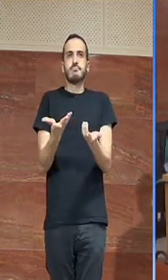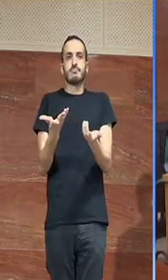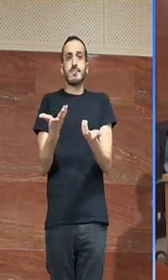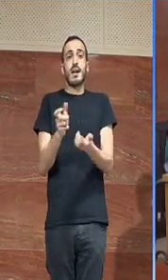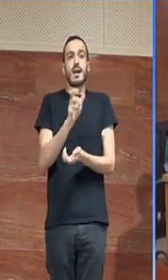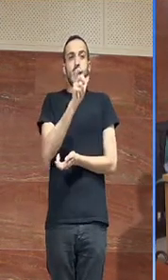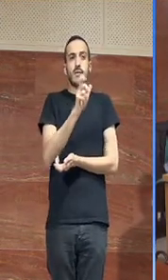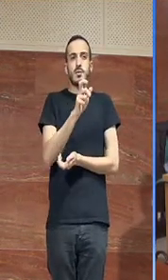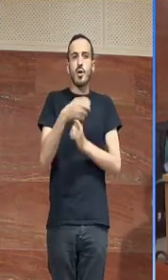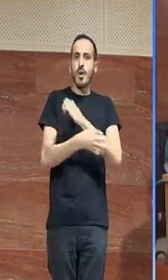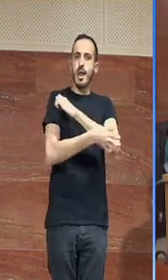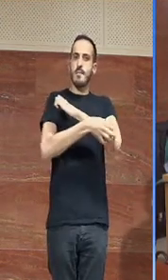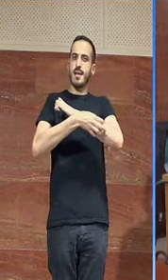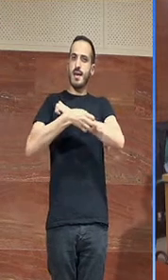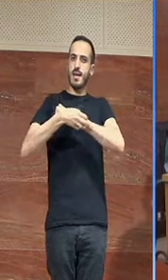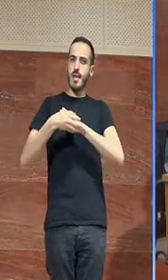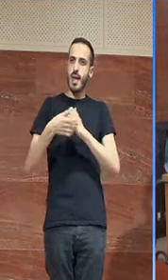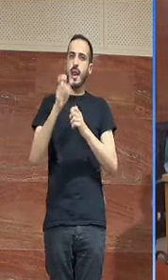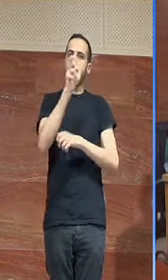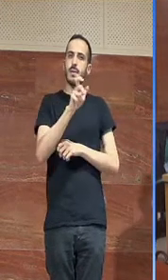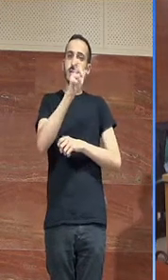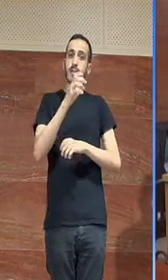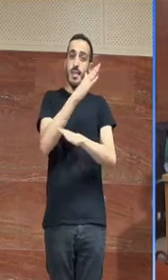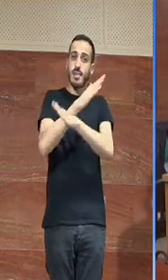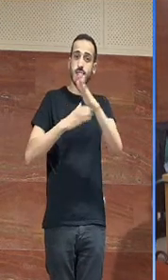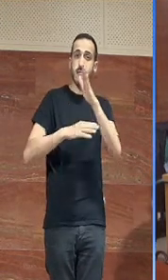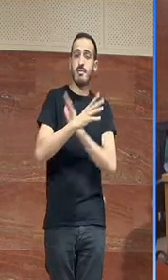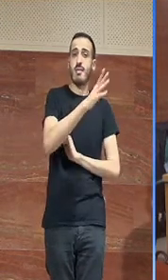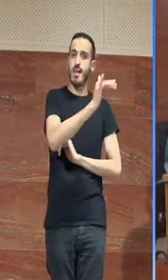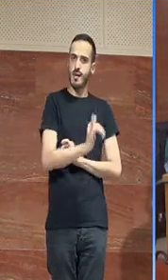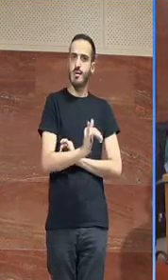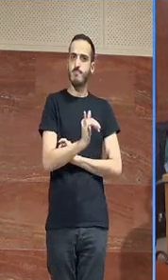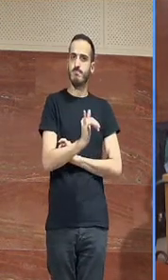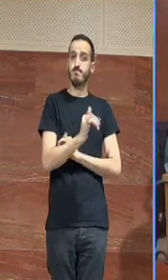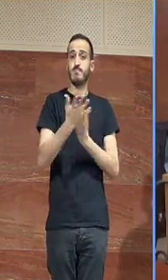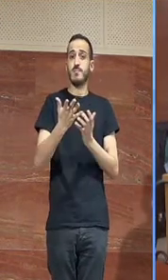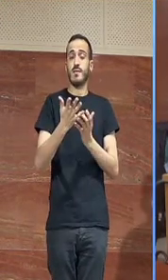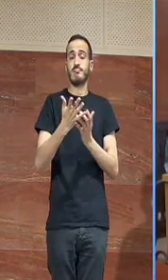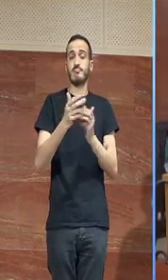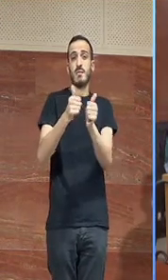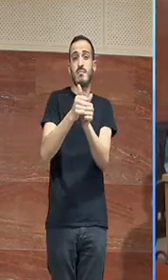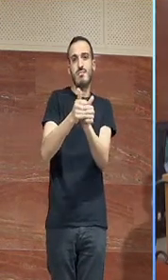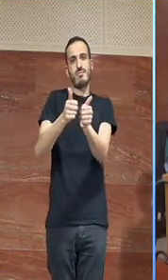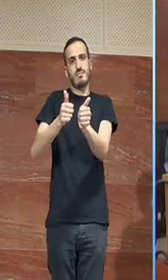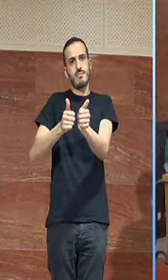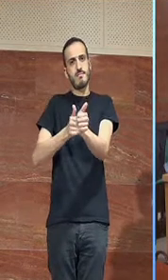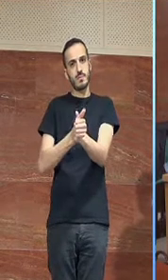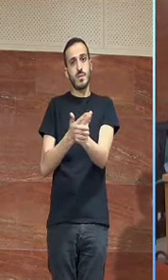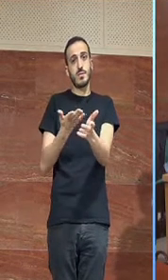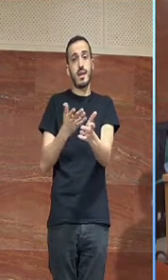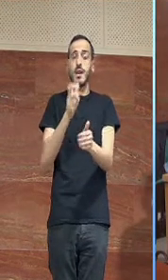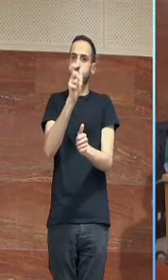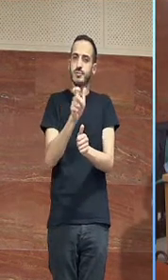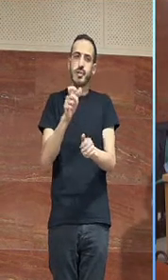vulnerabilidad, especialmente la de aquellas personas con discapacidad que añaden a su desventaja habitar los entornos más